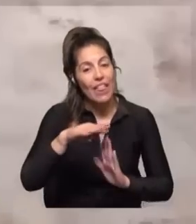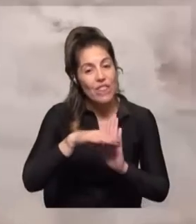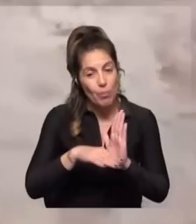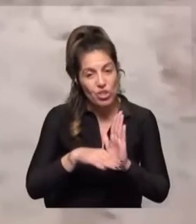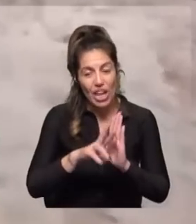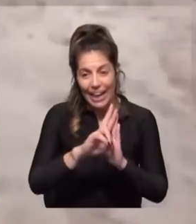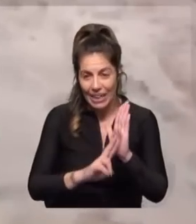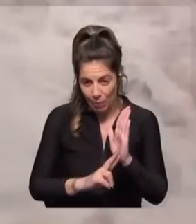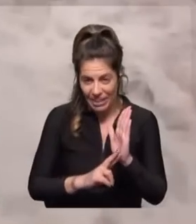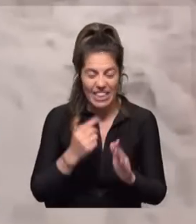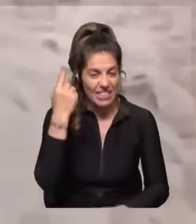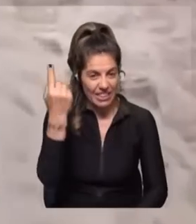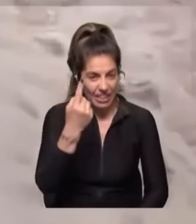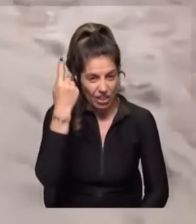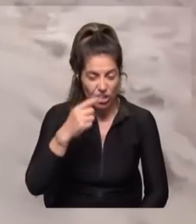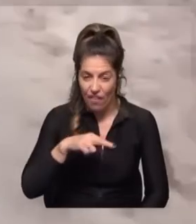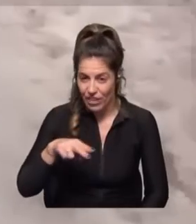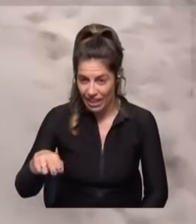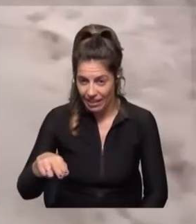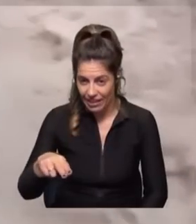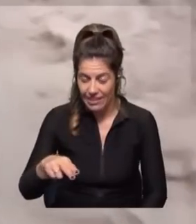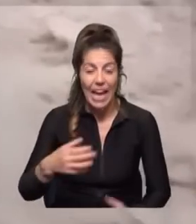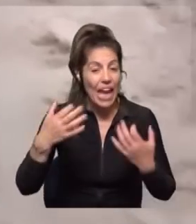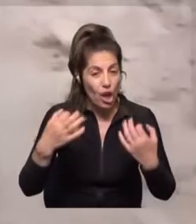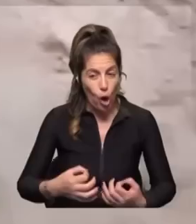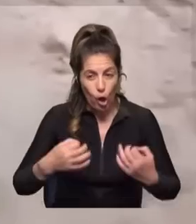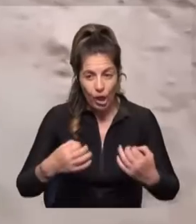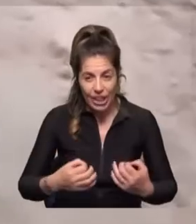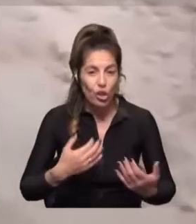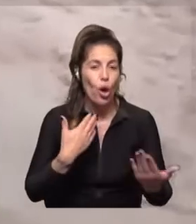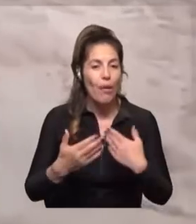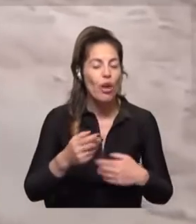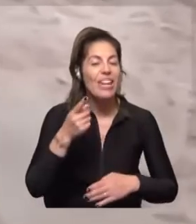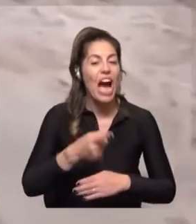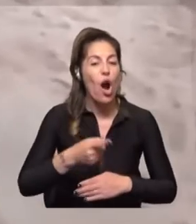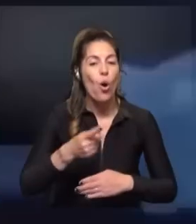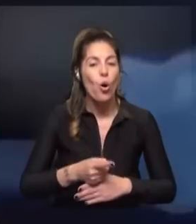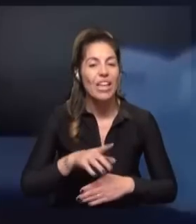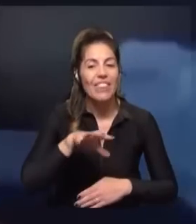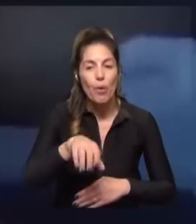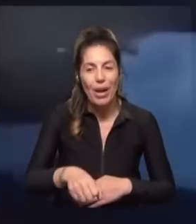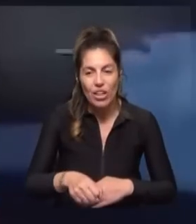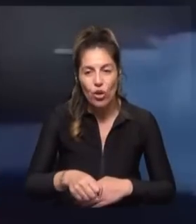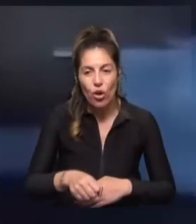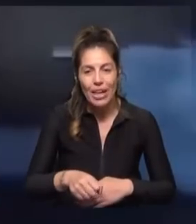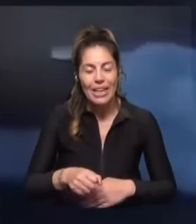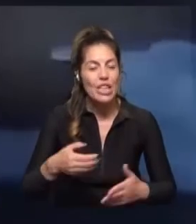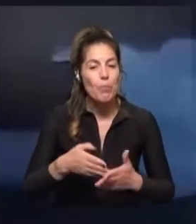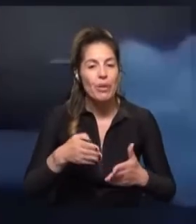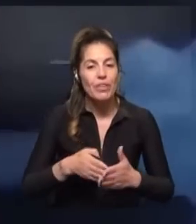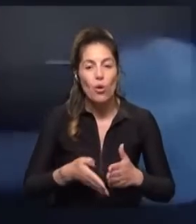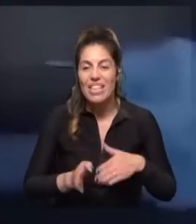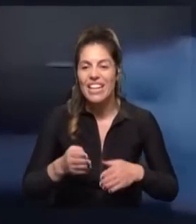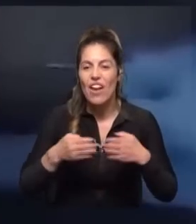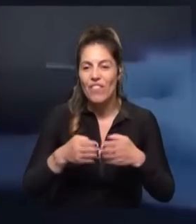reglamentarias internacionales vigentes en concreto se refirieron a una orden de embargo e interdicción de salida de una barcaza